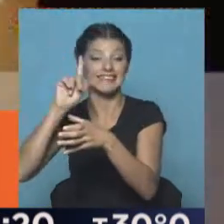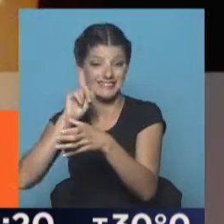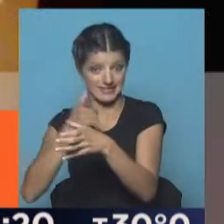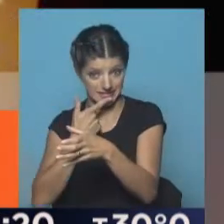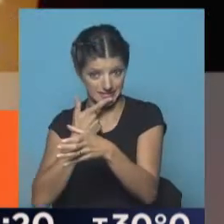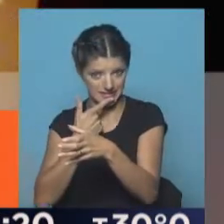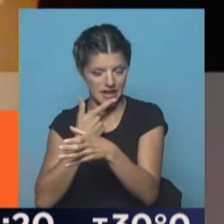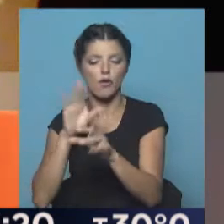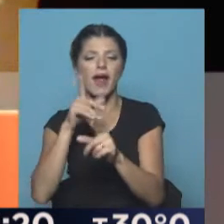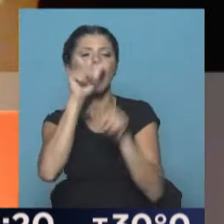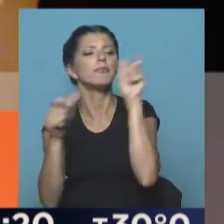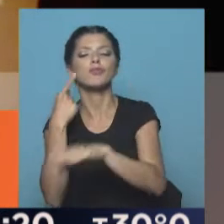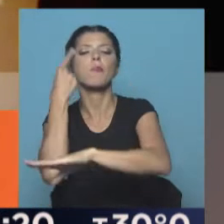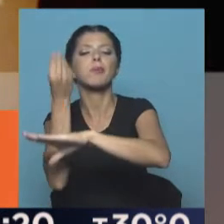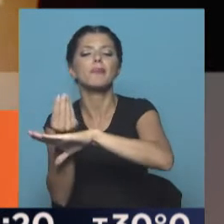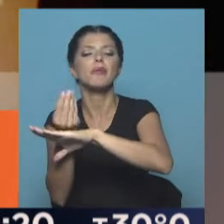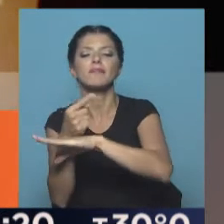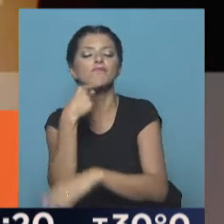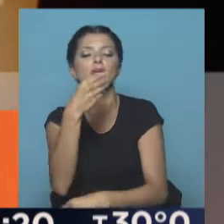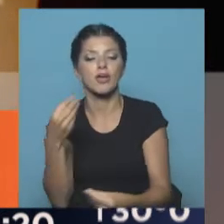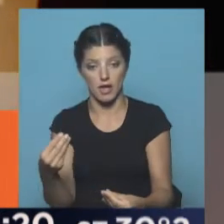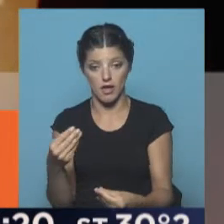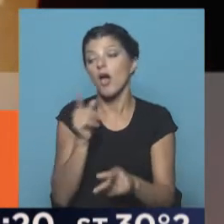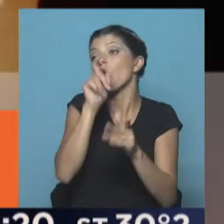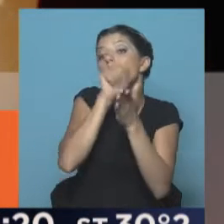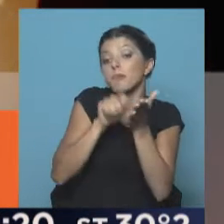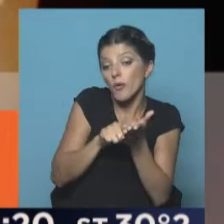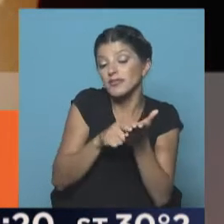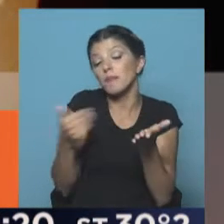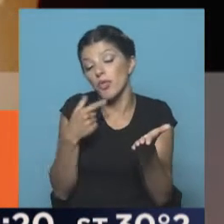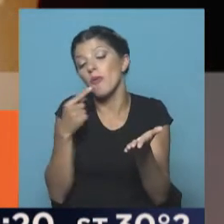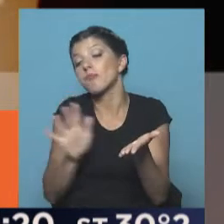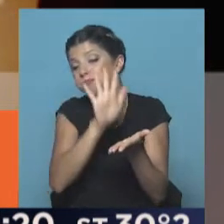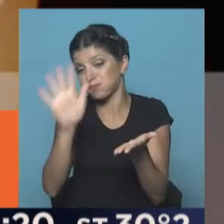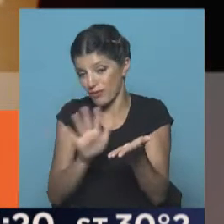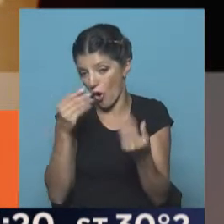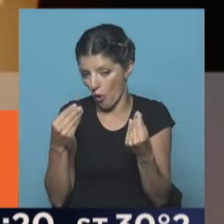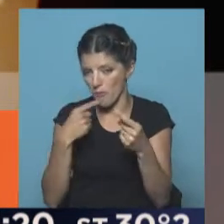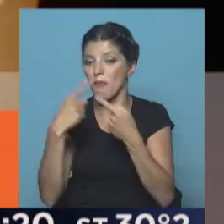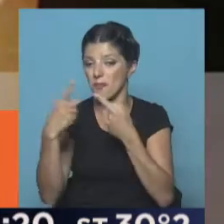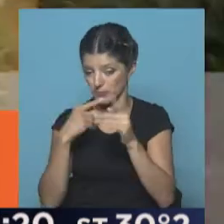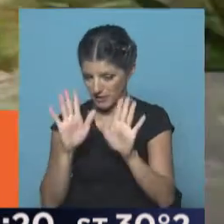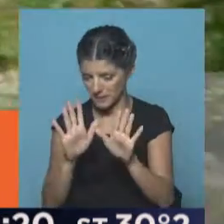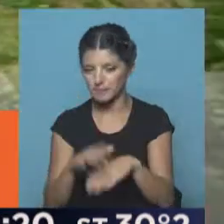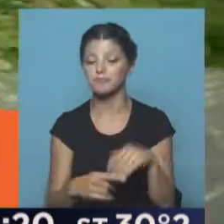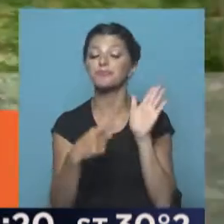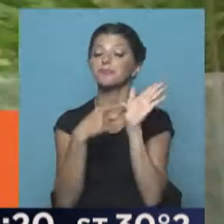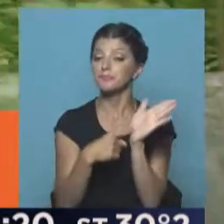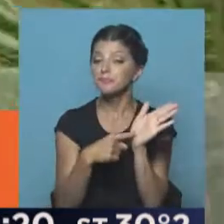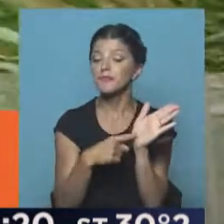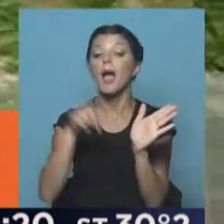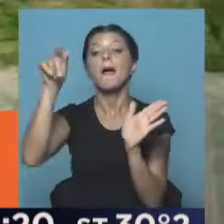algunas diferencias, más allá de que, como toda encuesta, merecerá alguna duda con respecto a cómo se realizó. Pero mientras en